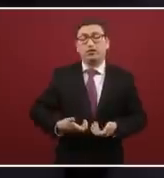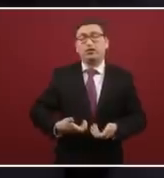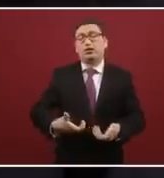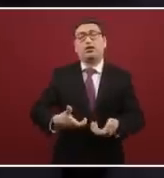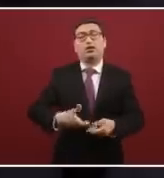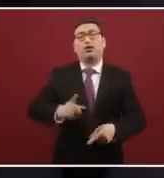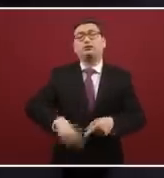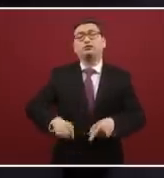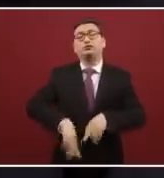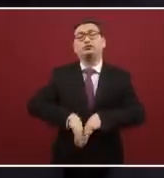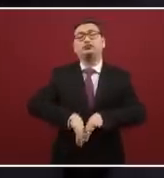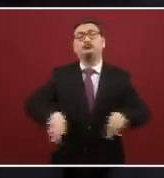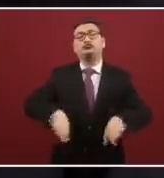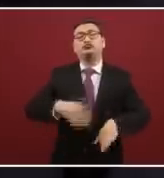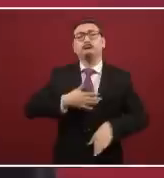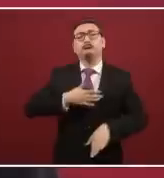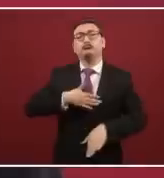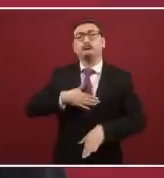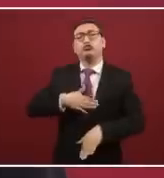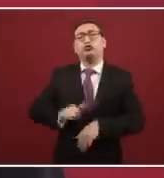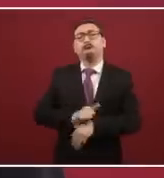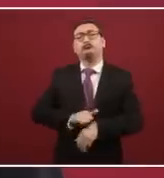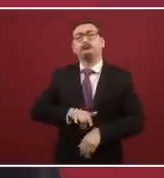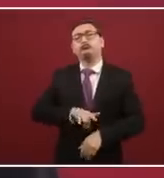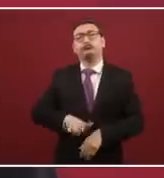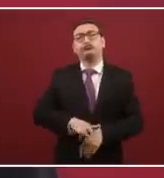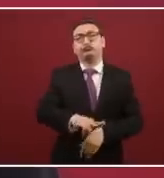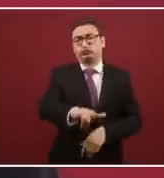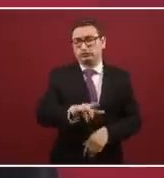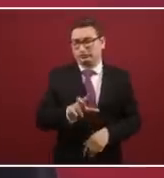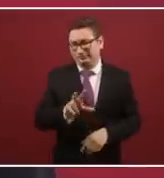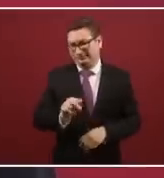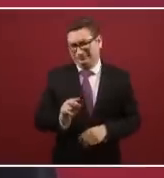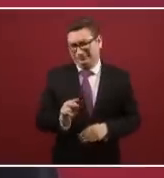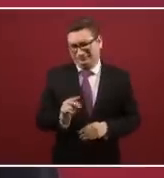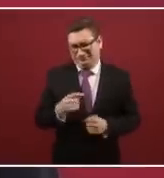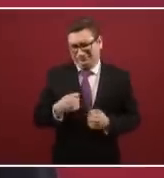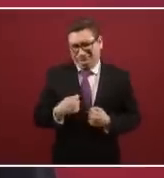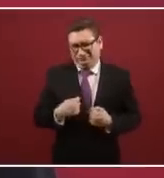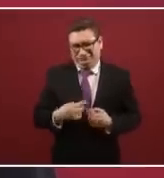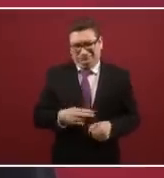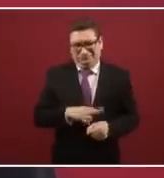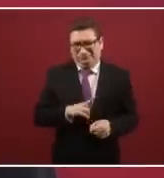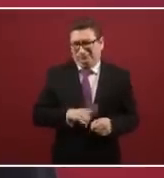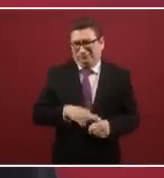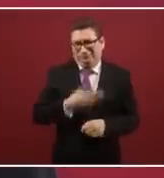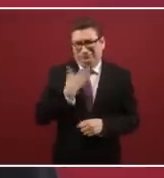porque voy a pasar, me voy como cualquier otro ciudadano.